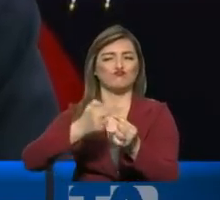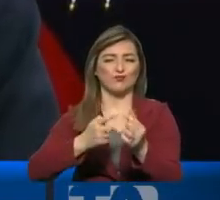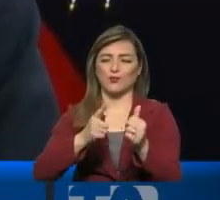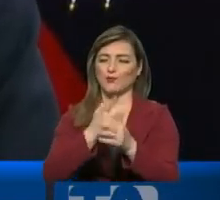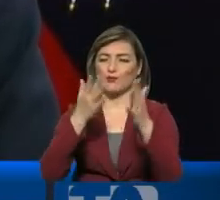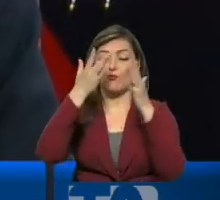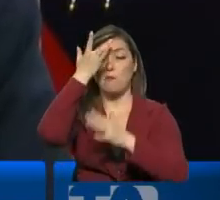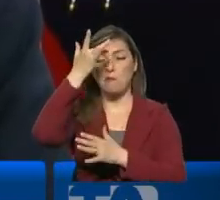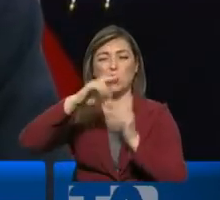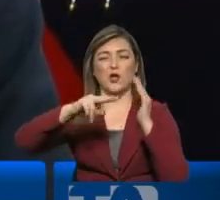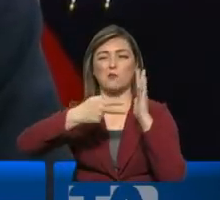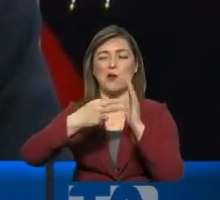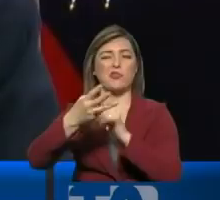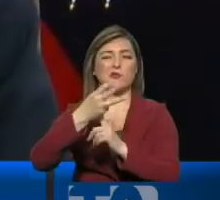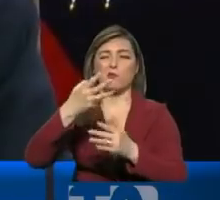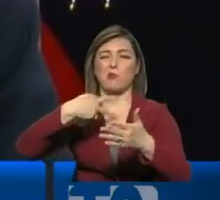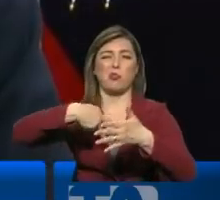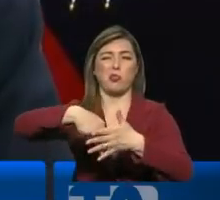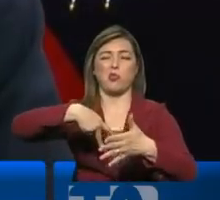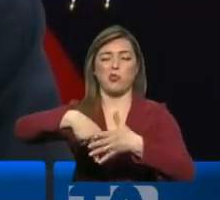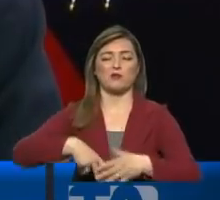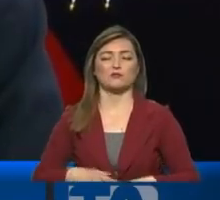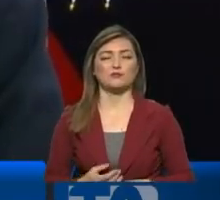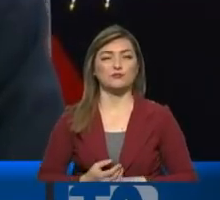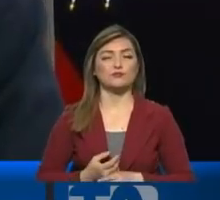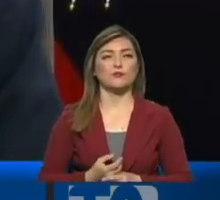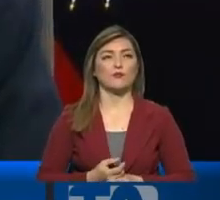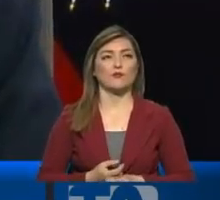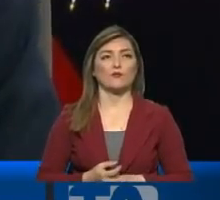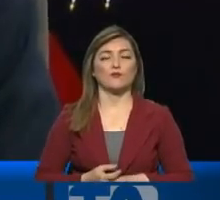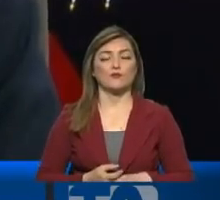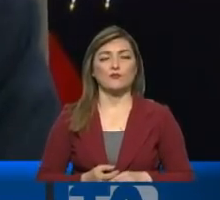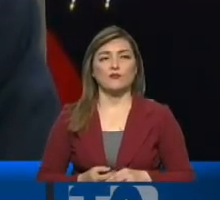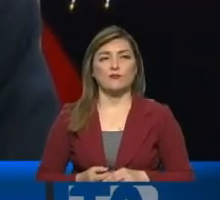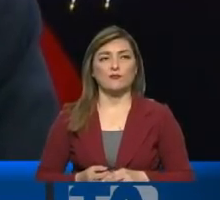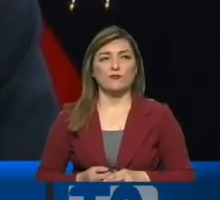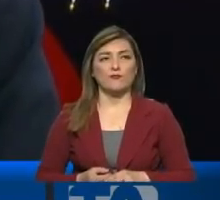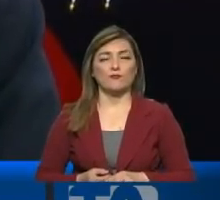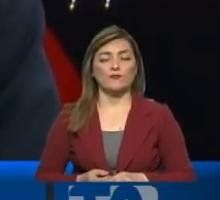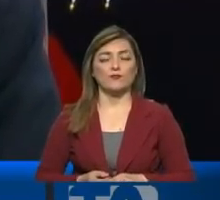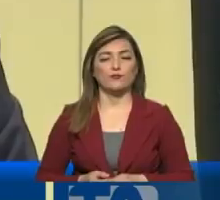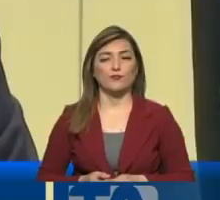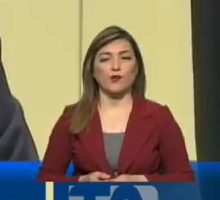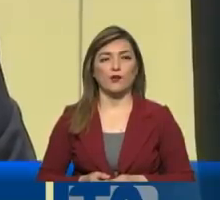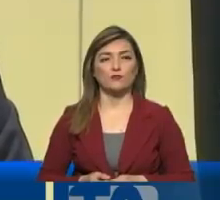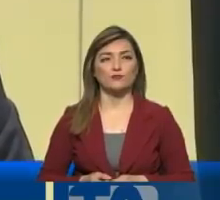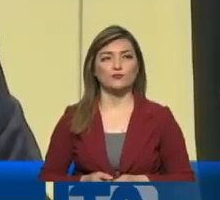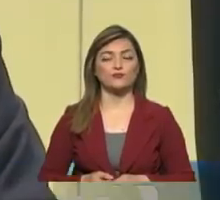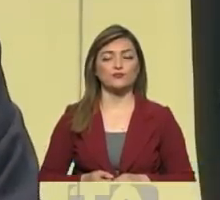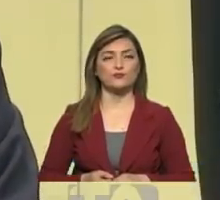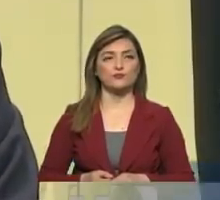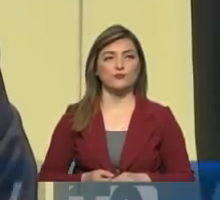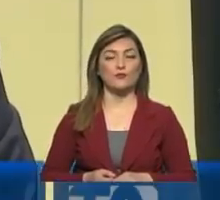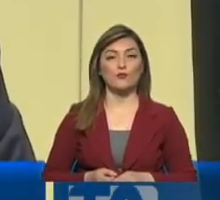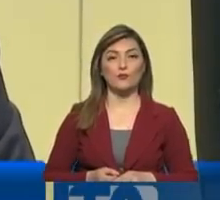alguna forma de presencialidad, porque además es allí en donde menos acceso a conectividad tenemos en el país. El seguimiento